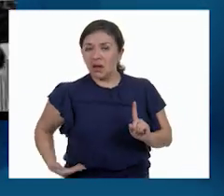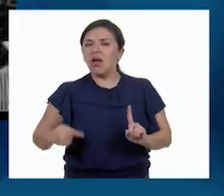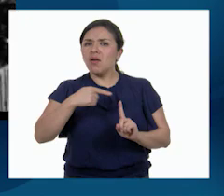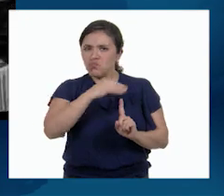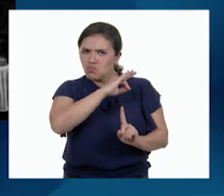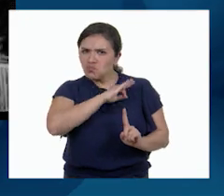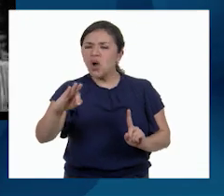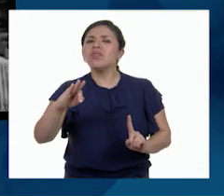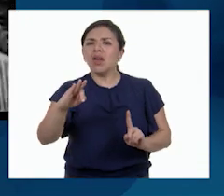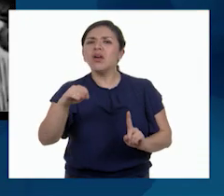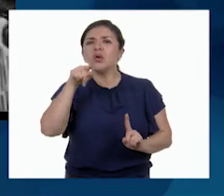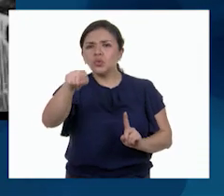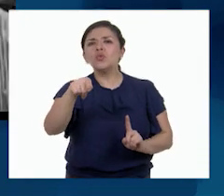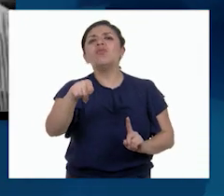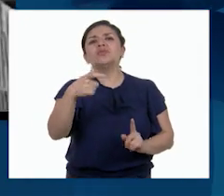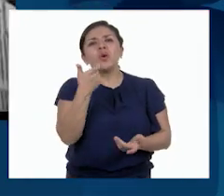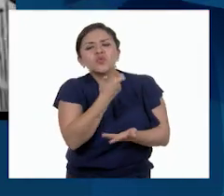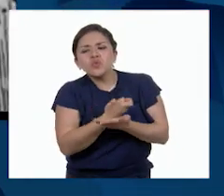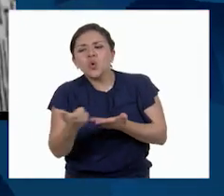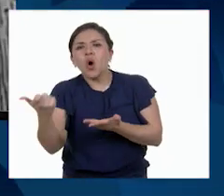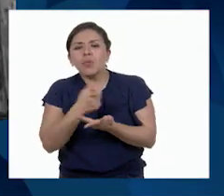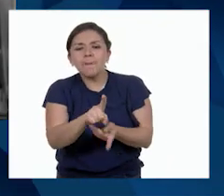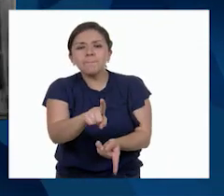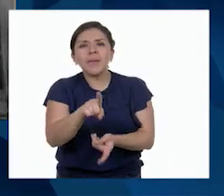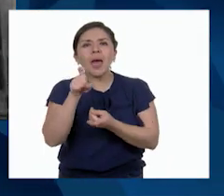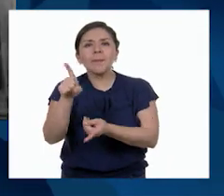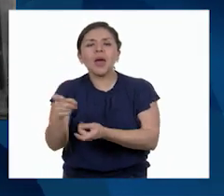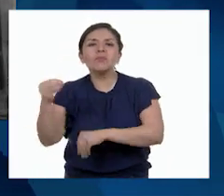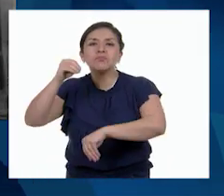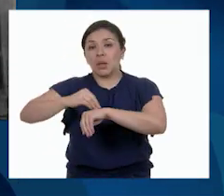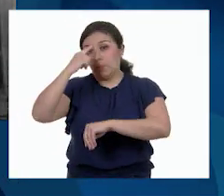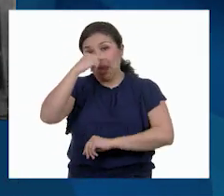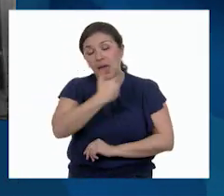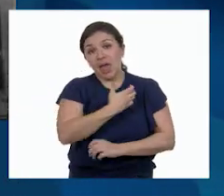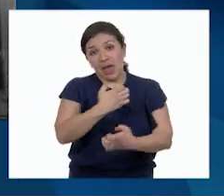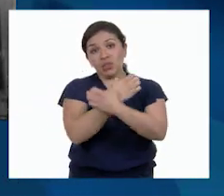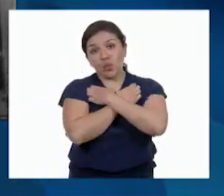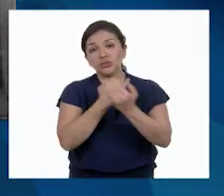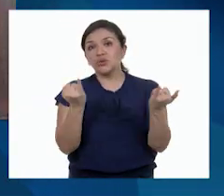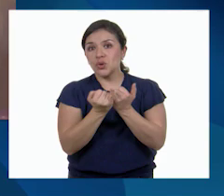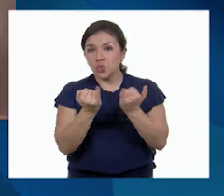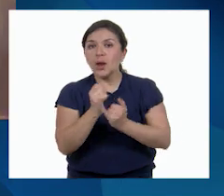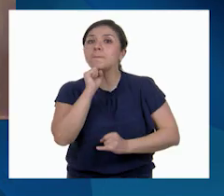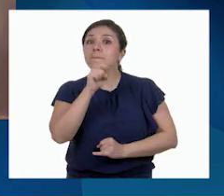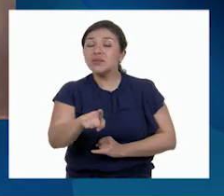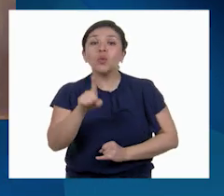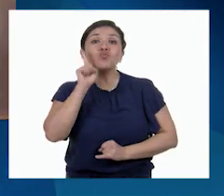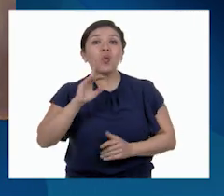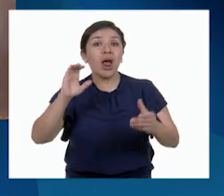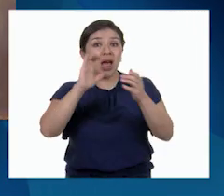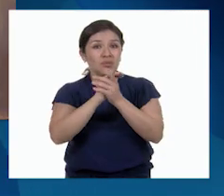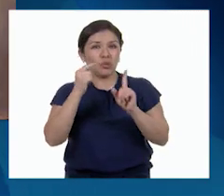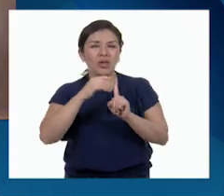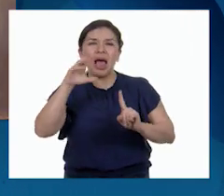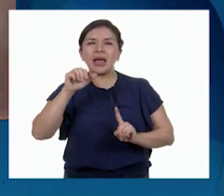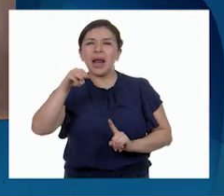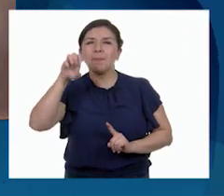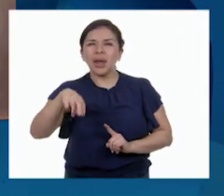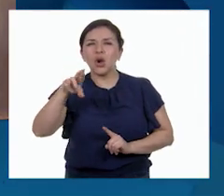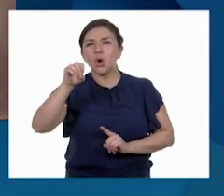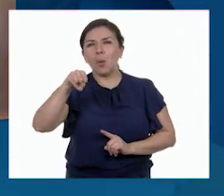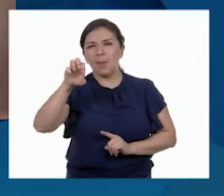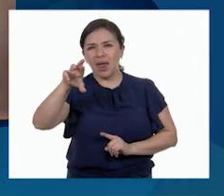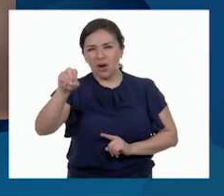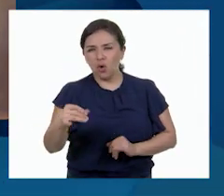permitió recobrar una parte de sus bienes y de su influencia en la educación. La misma esposa de Díaz, doña Carmen Romero